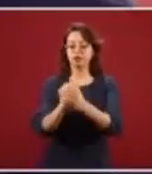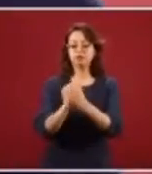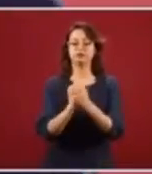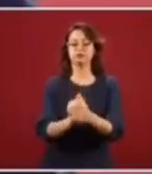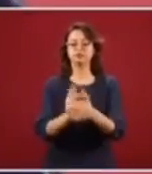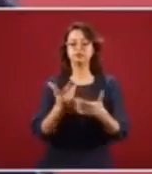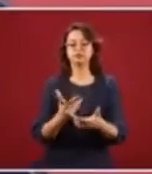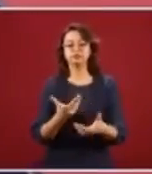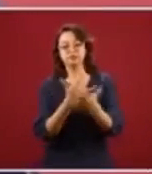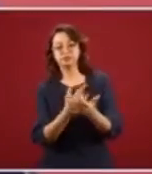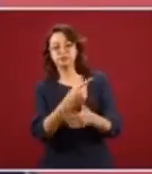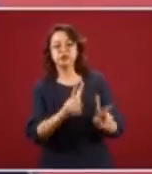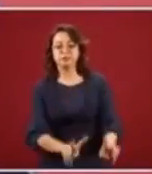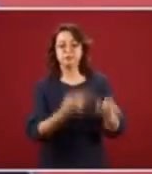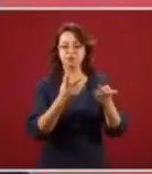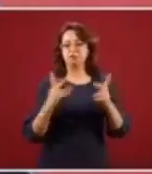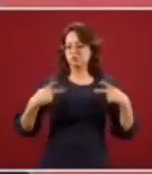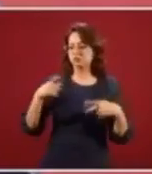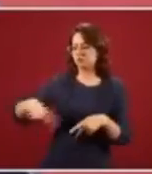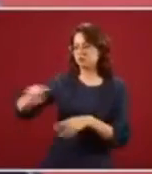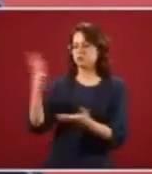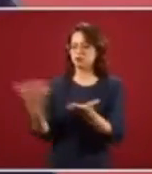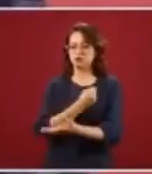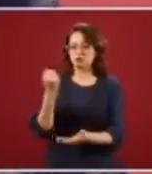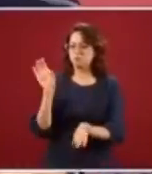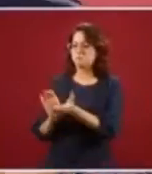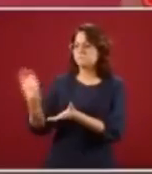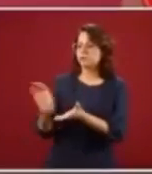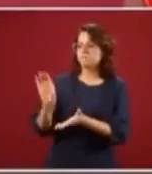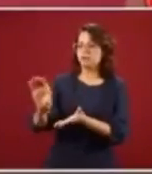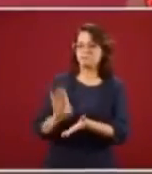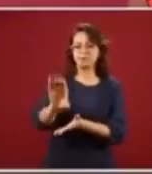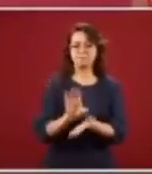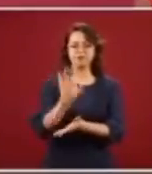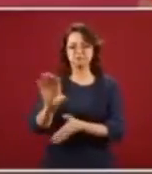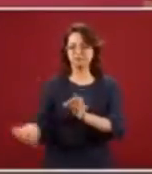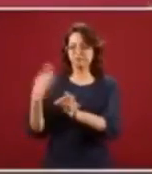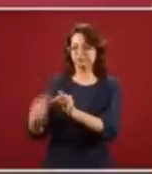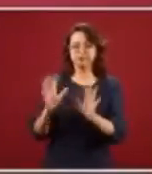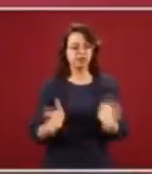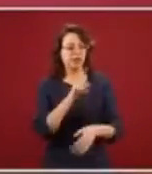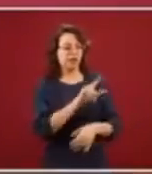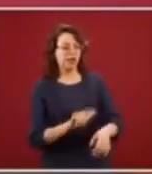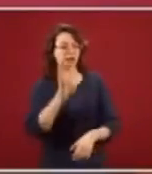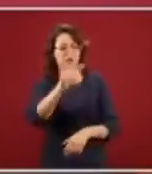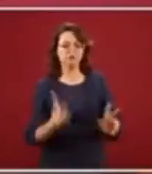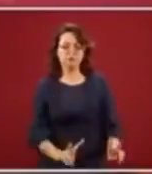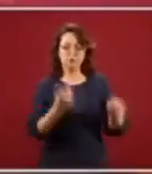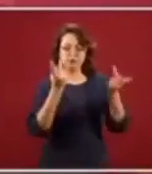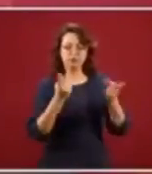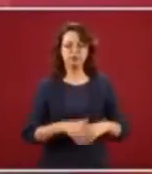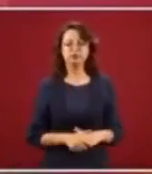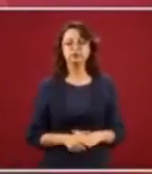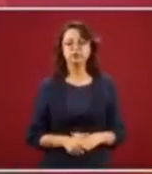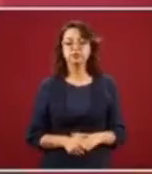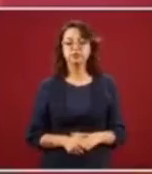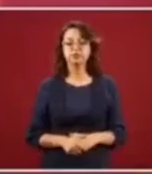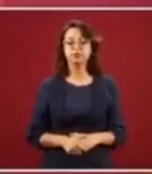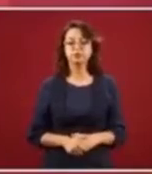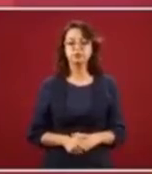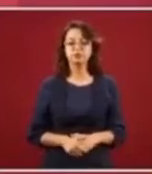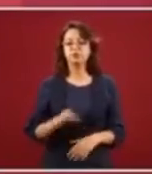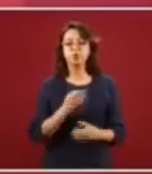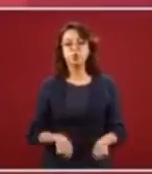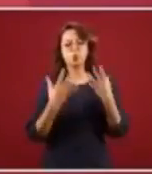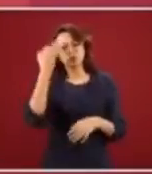los que ganen la rifa, se les paga y quede el avión para que se venda. Podría